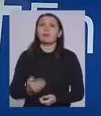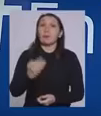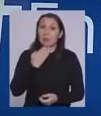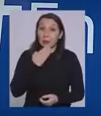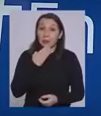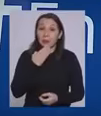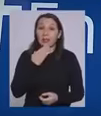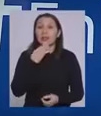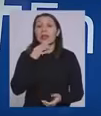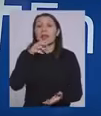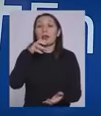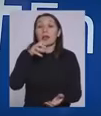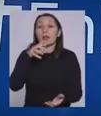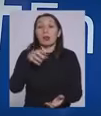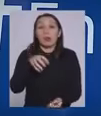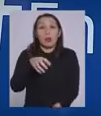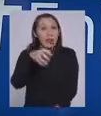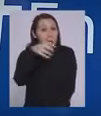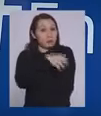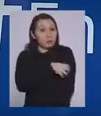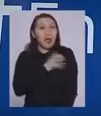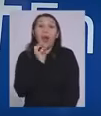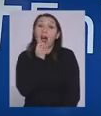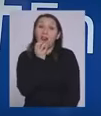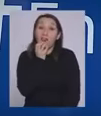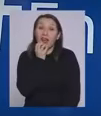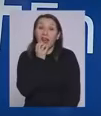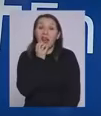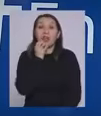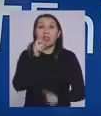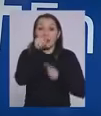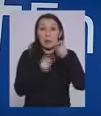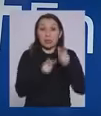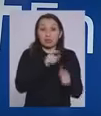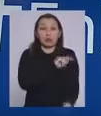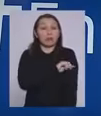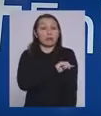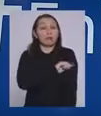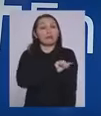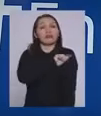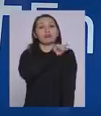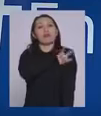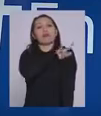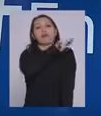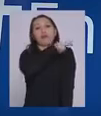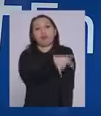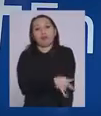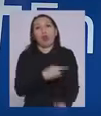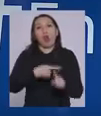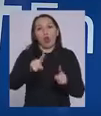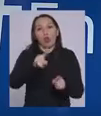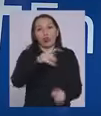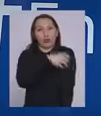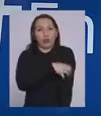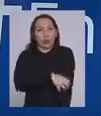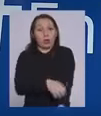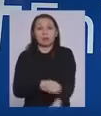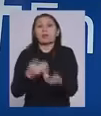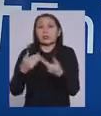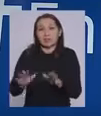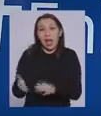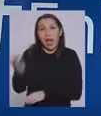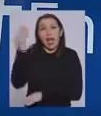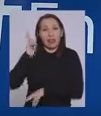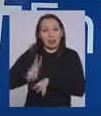Adicionalmente, en la región de Antofagasta estamos trasladando pacientes hacia otras regiones. Nosotros este ejercicio ya lo